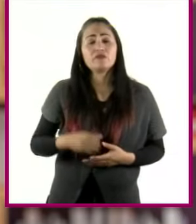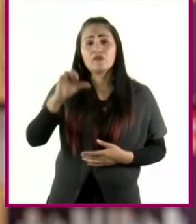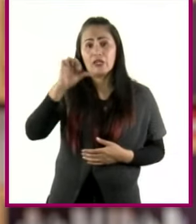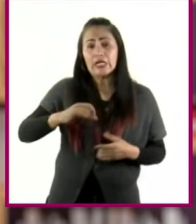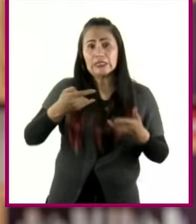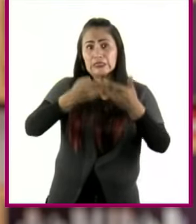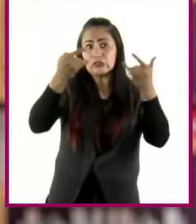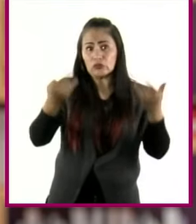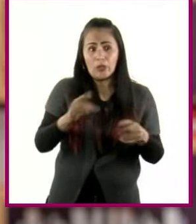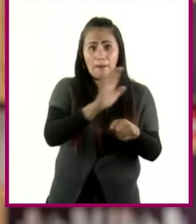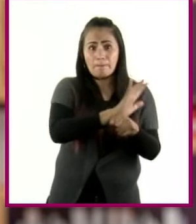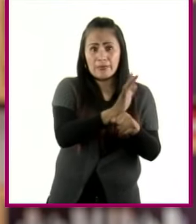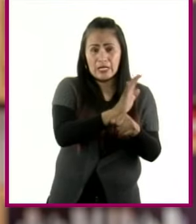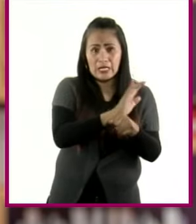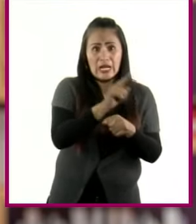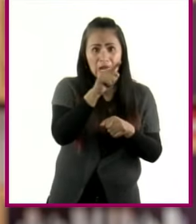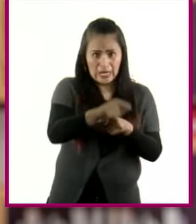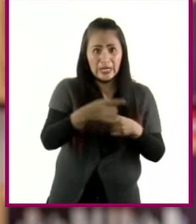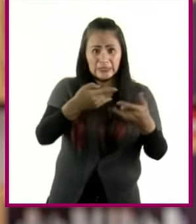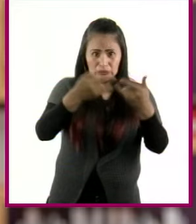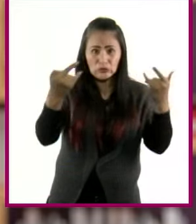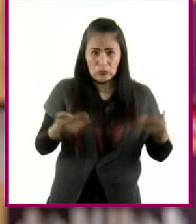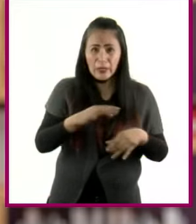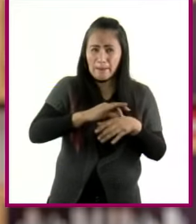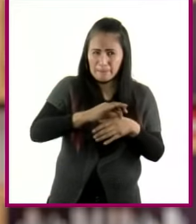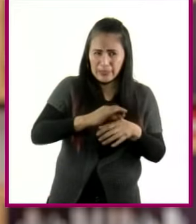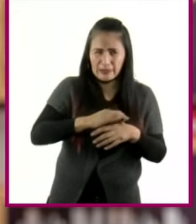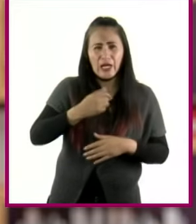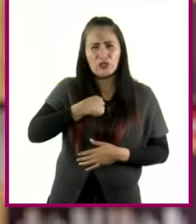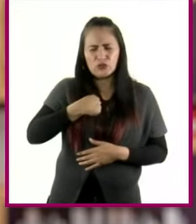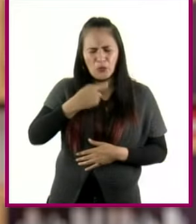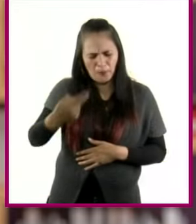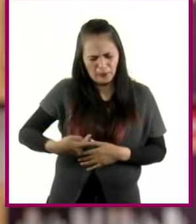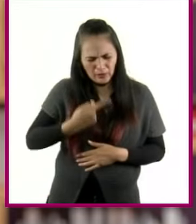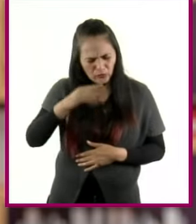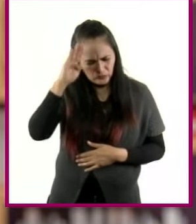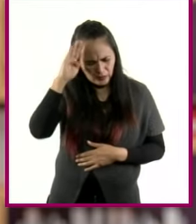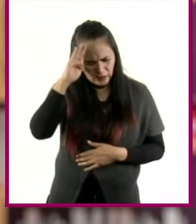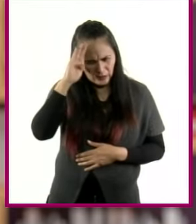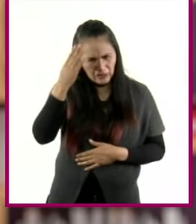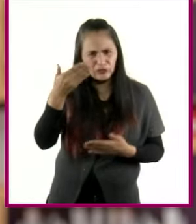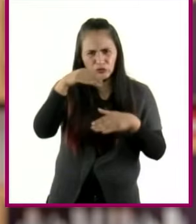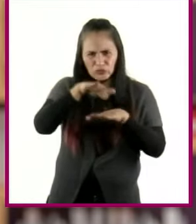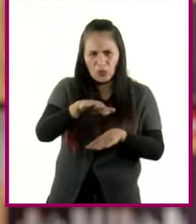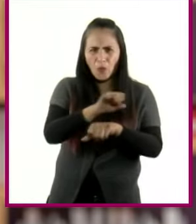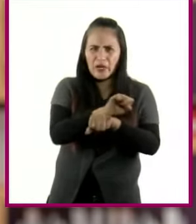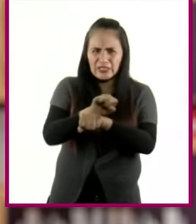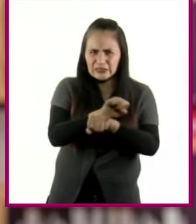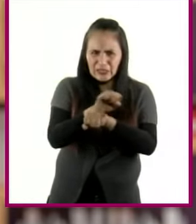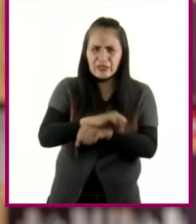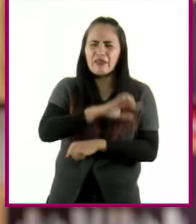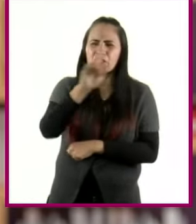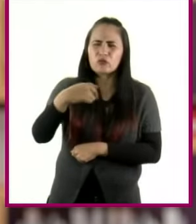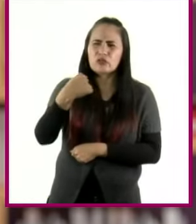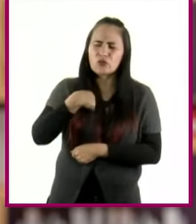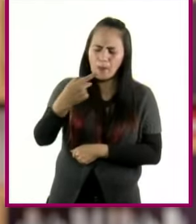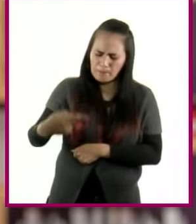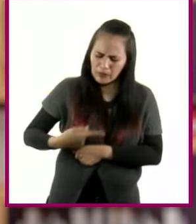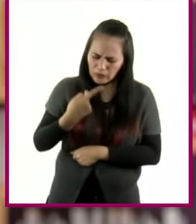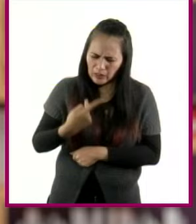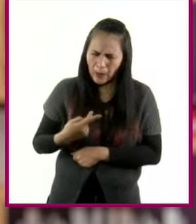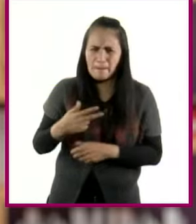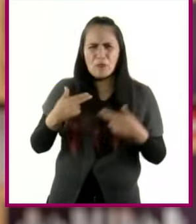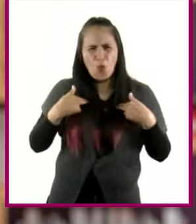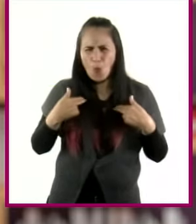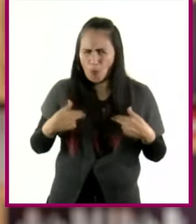par de películas basadas en hechos reales, me cuestioné acerca del tema de la esclavitud, lo que me llevó a preguntarme si todos los seres